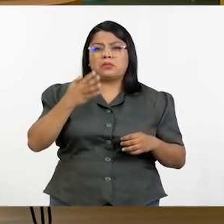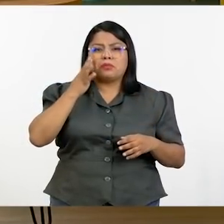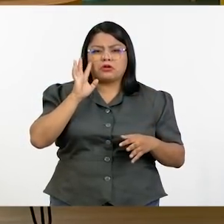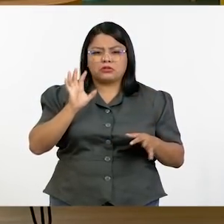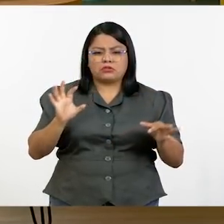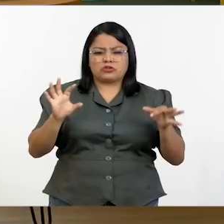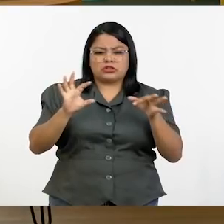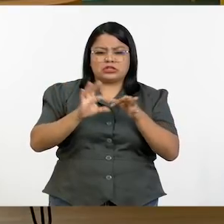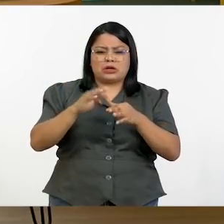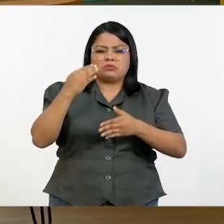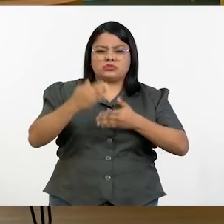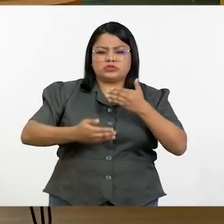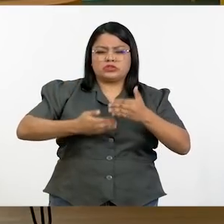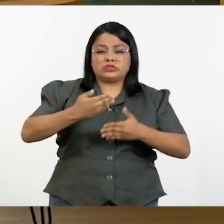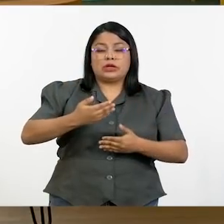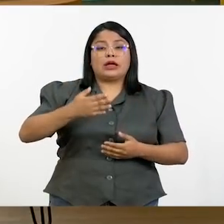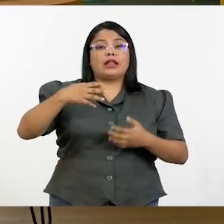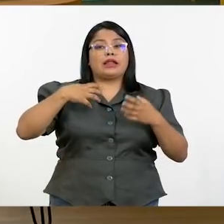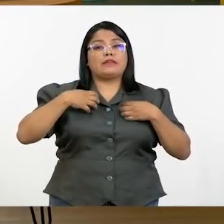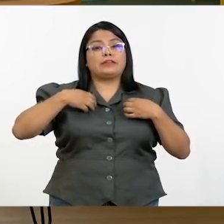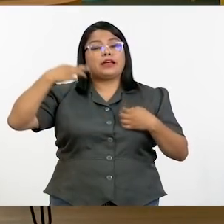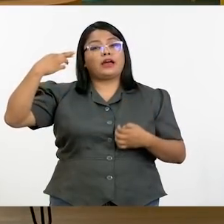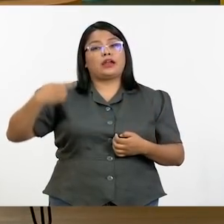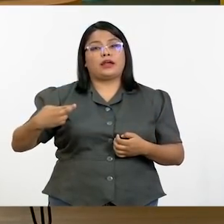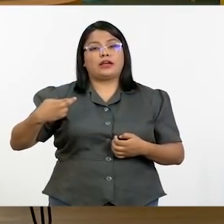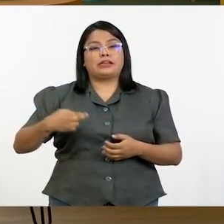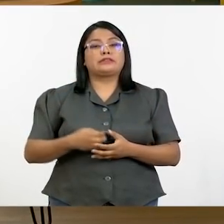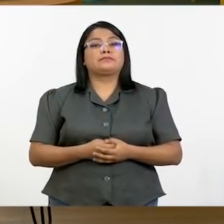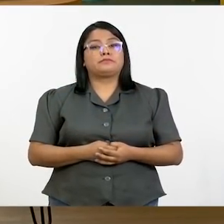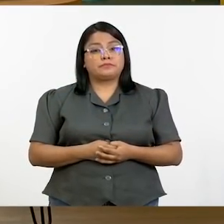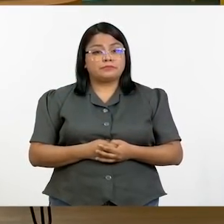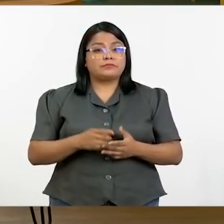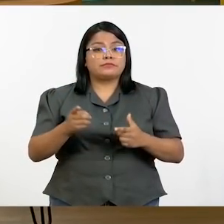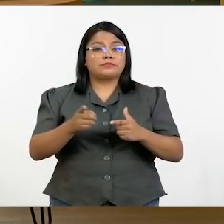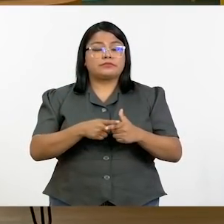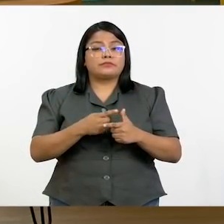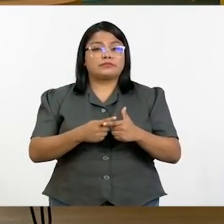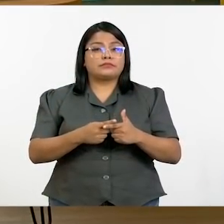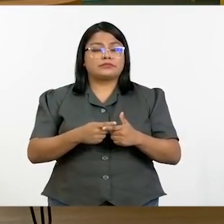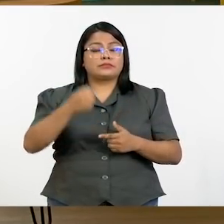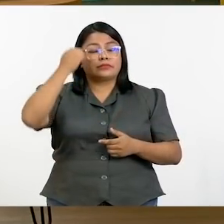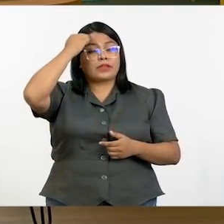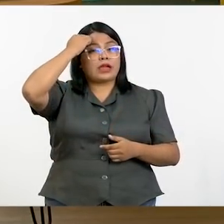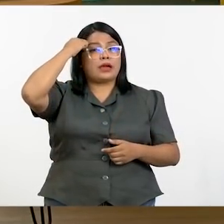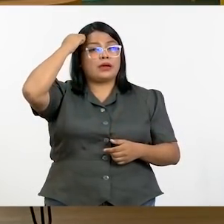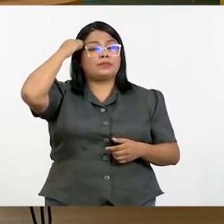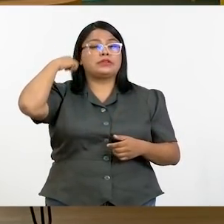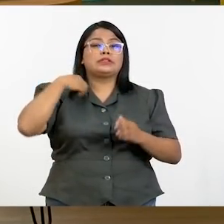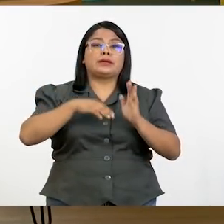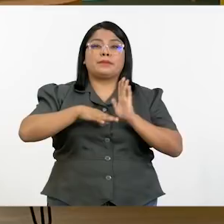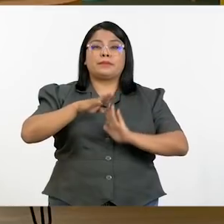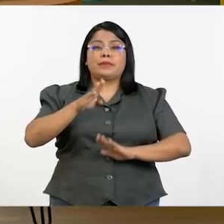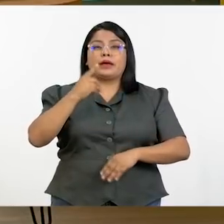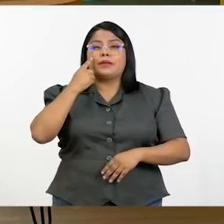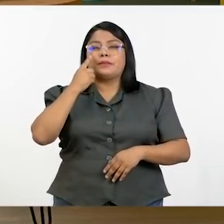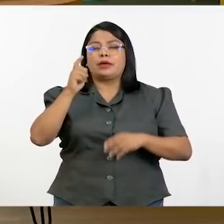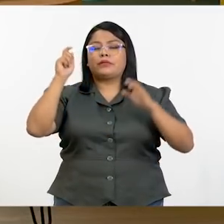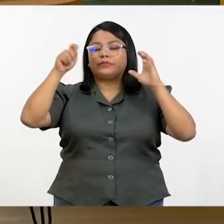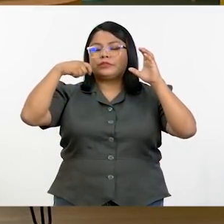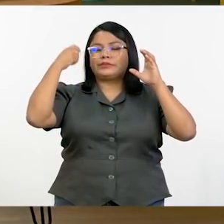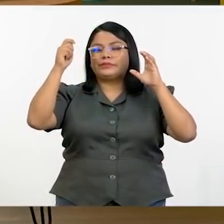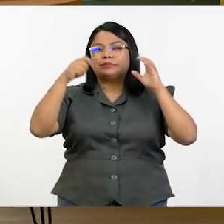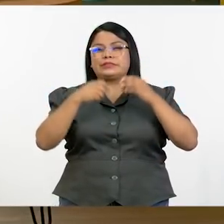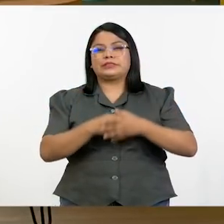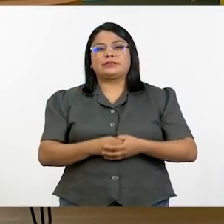asemejen procesos de la vida real. Okay. Bueno, entonces para aprender más acerca de este tipo de productos, veamos